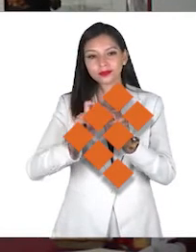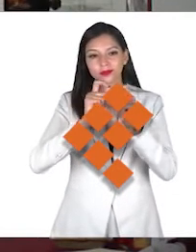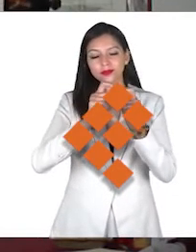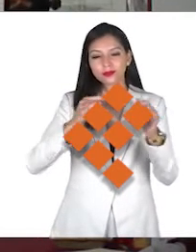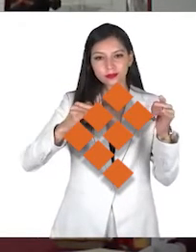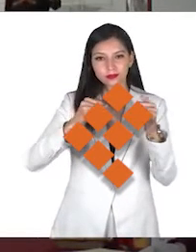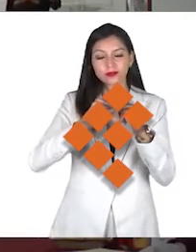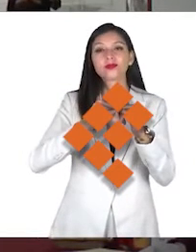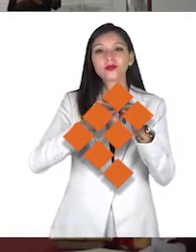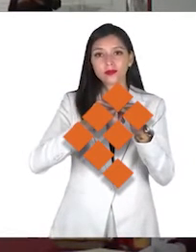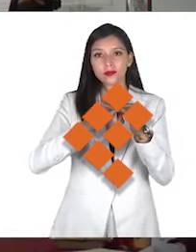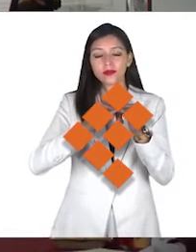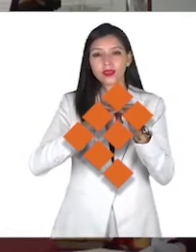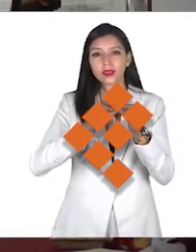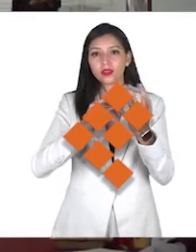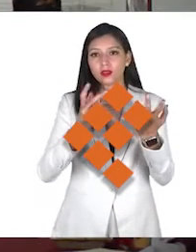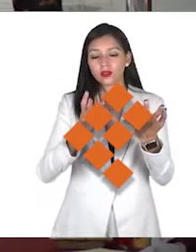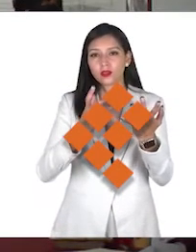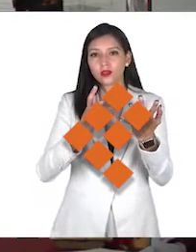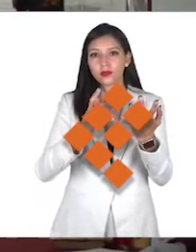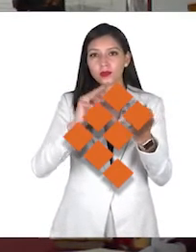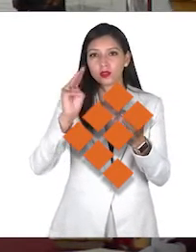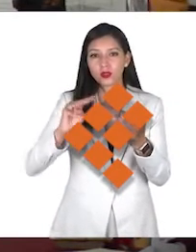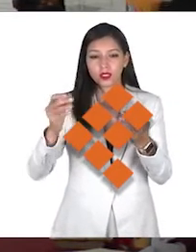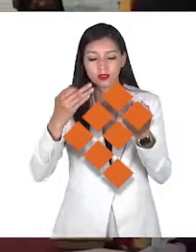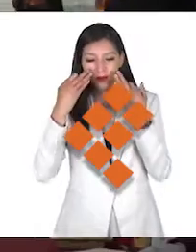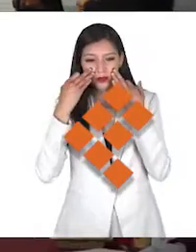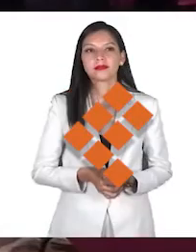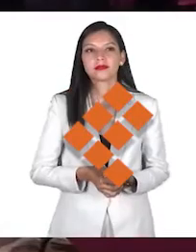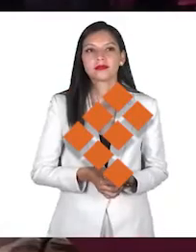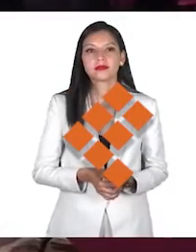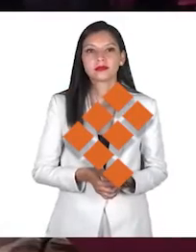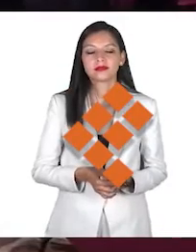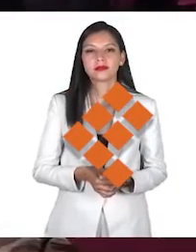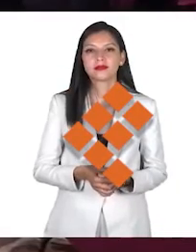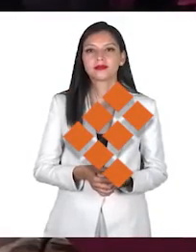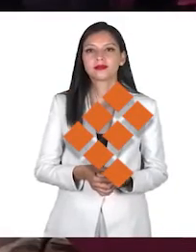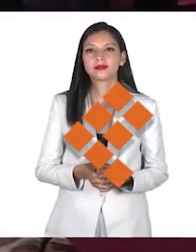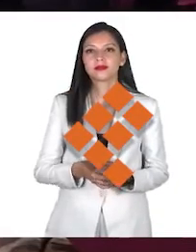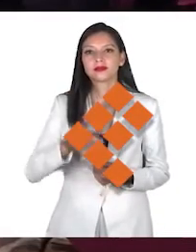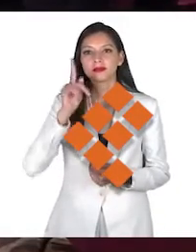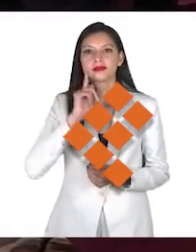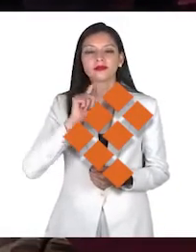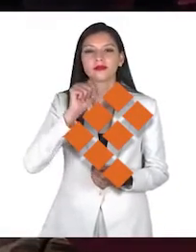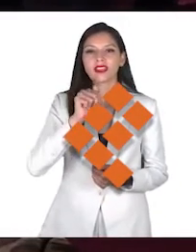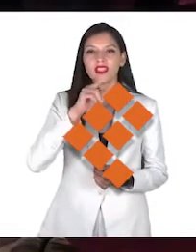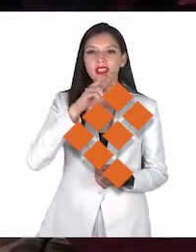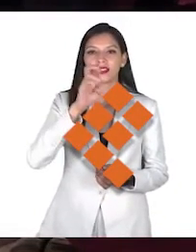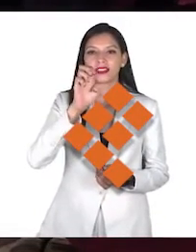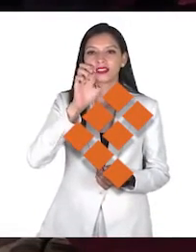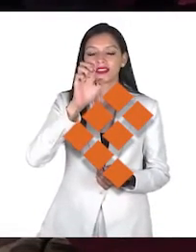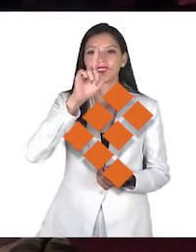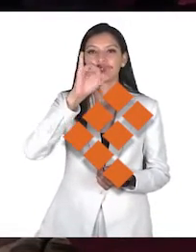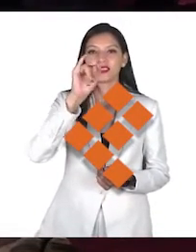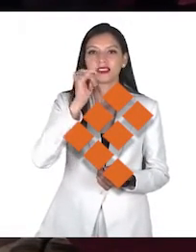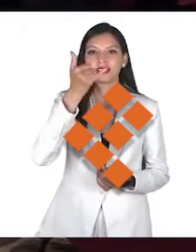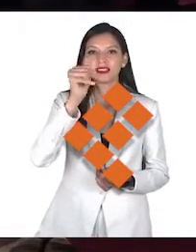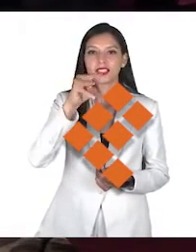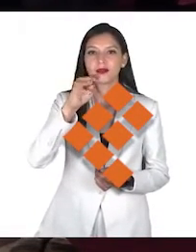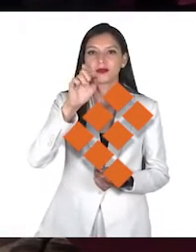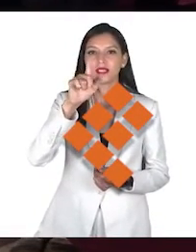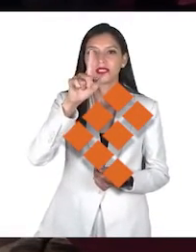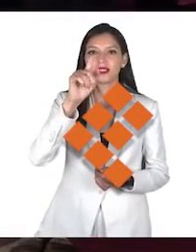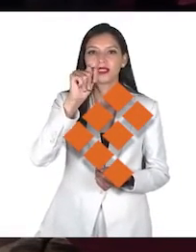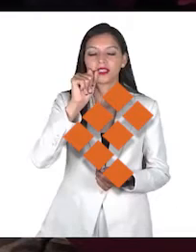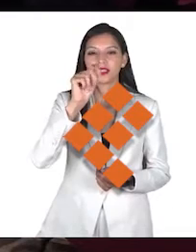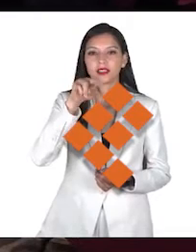a la Información y Protección de Datos Personales. Diego Anita Gutiérrez estuvo en la terna conformada además por Alejandro